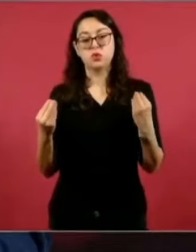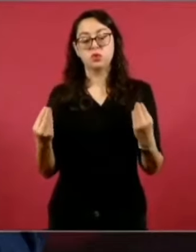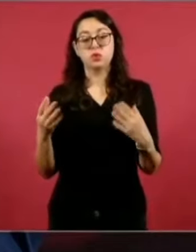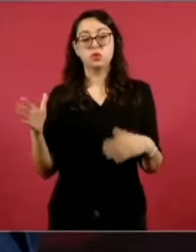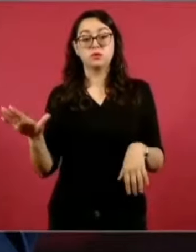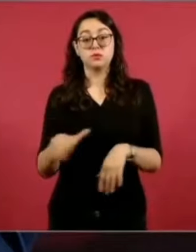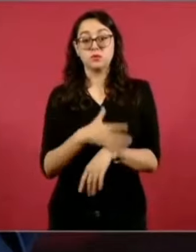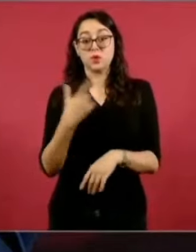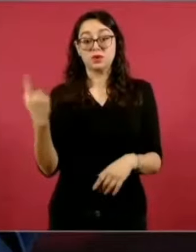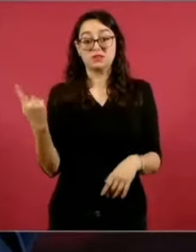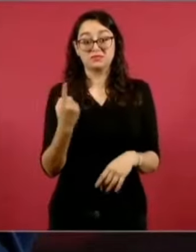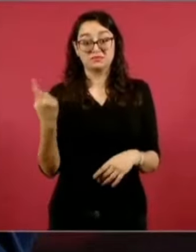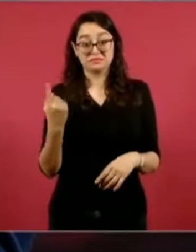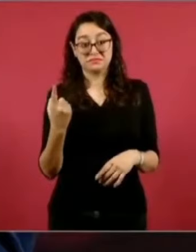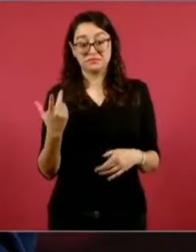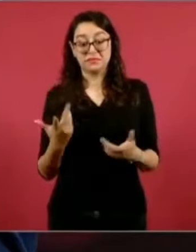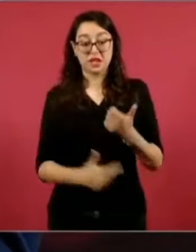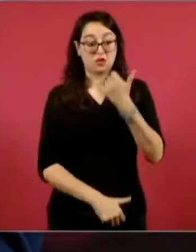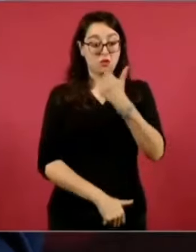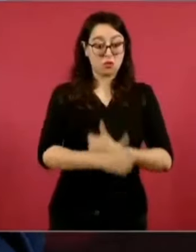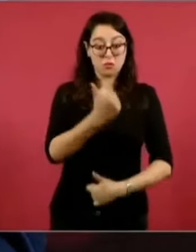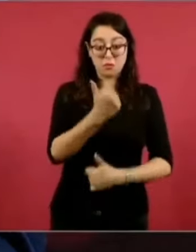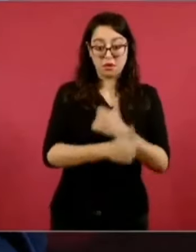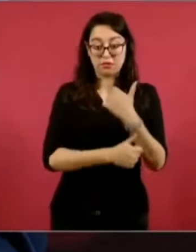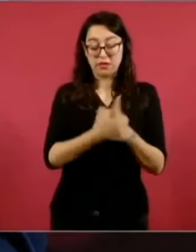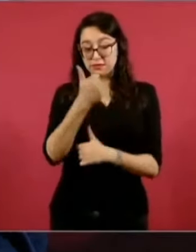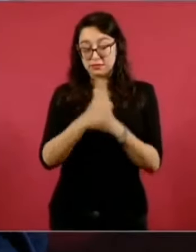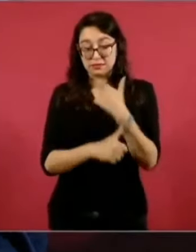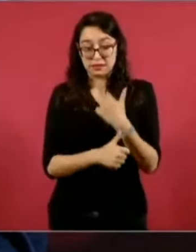fue como nunca.